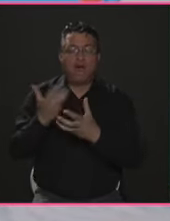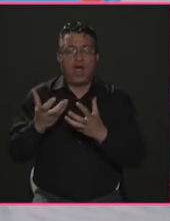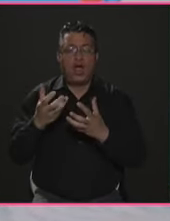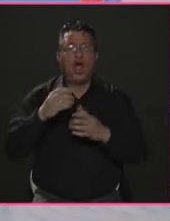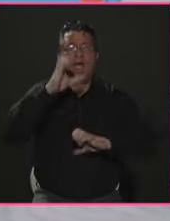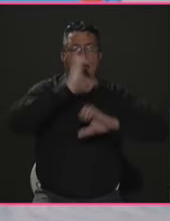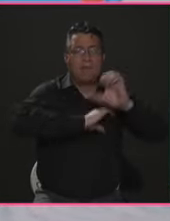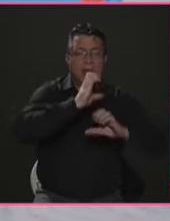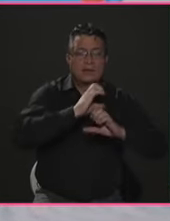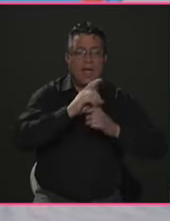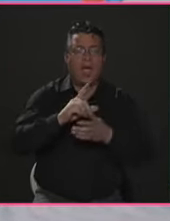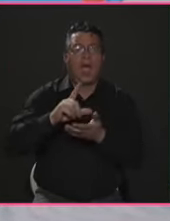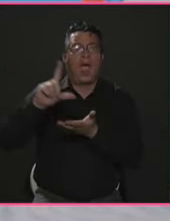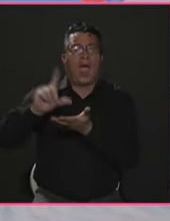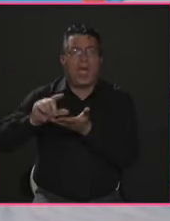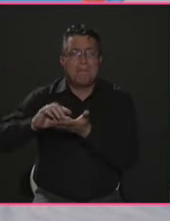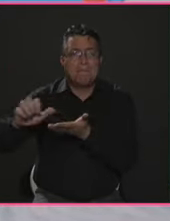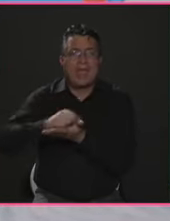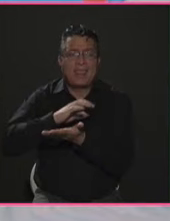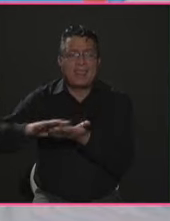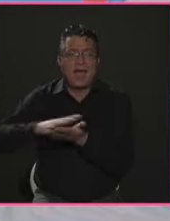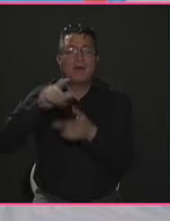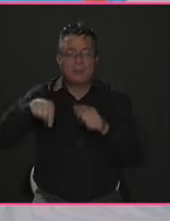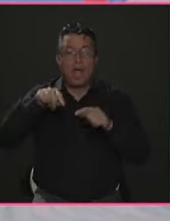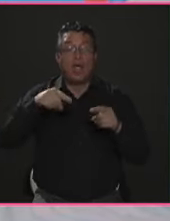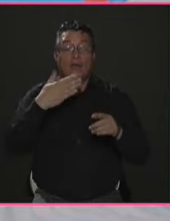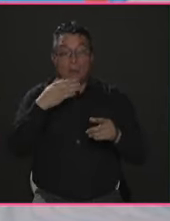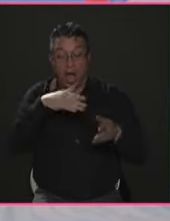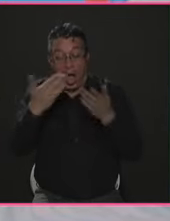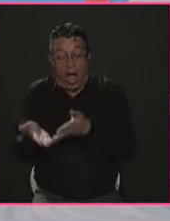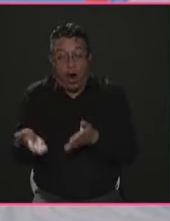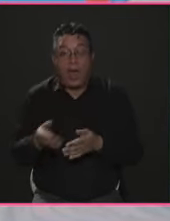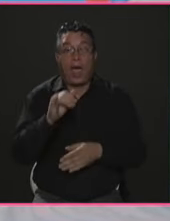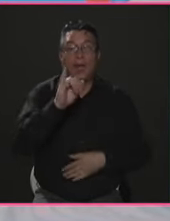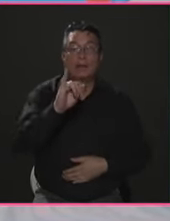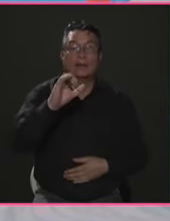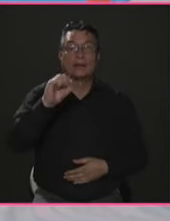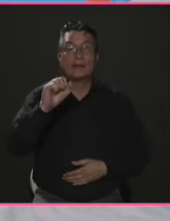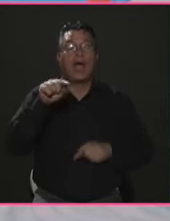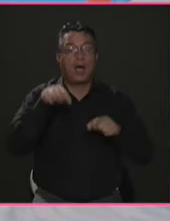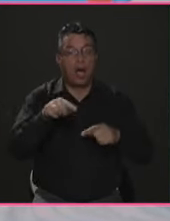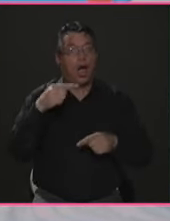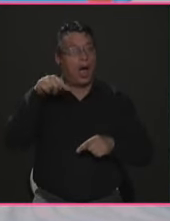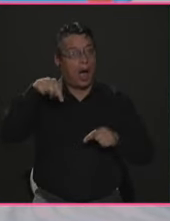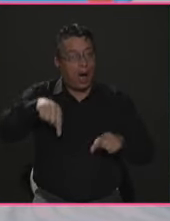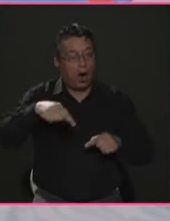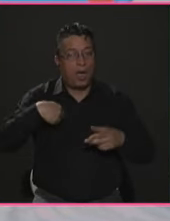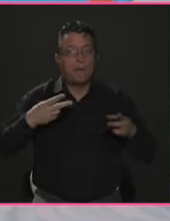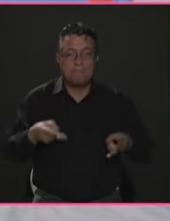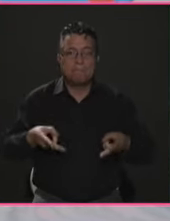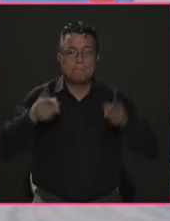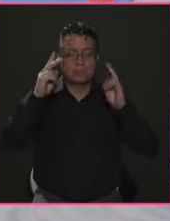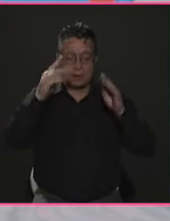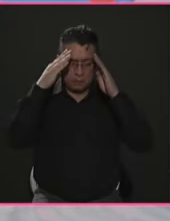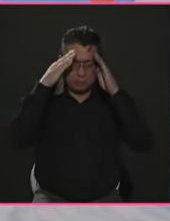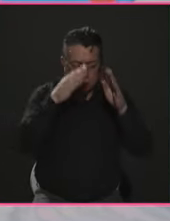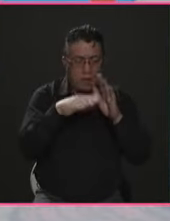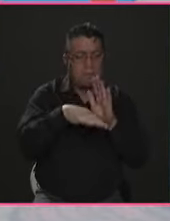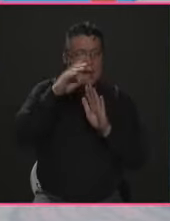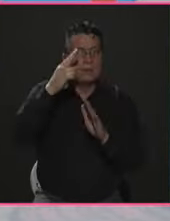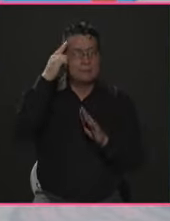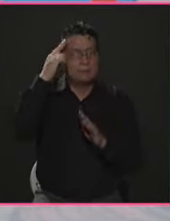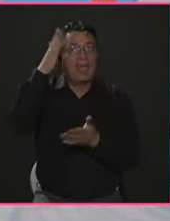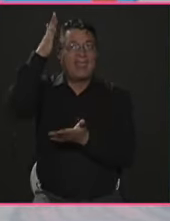imprenta la Industrial ahora viene la Inteligencia artificial y yo de la mano de eso creo que es un choque yo creo que nos va a permitir quizás concentrarnos más en la toma de